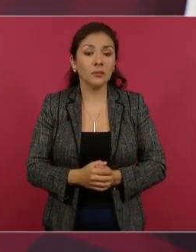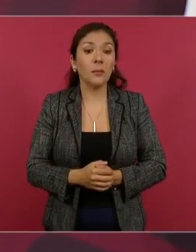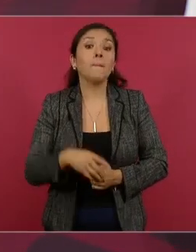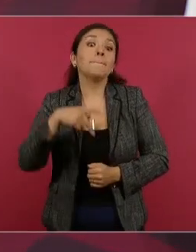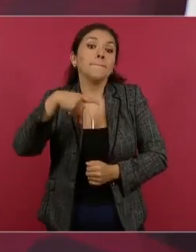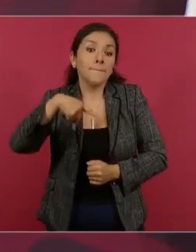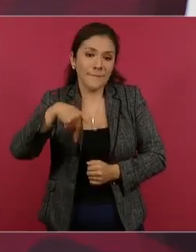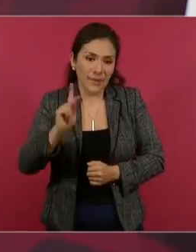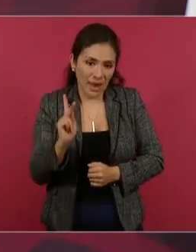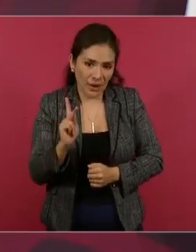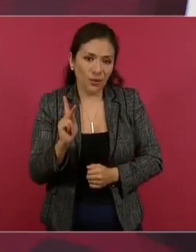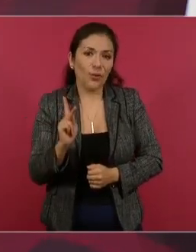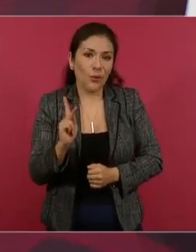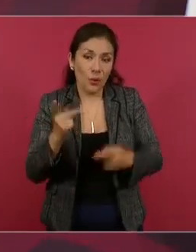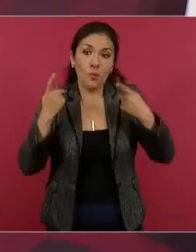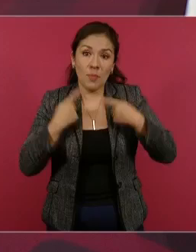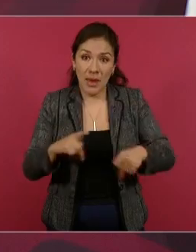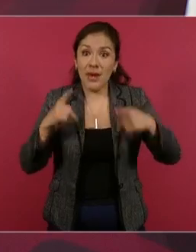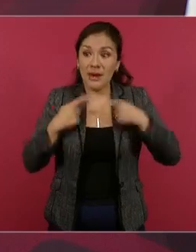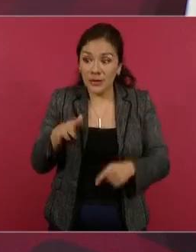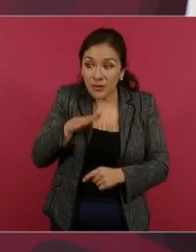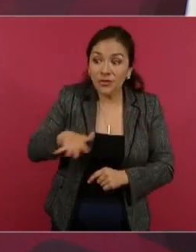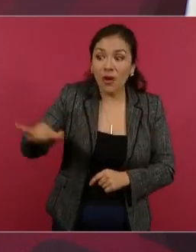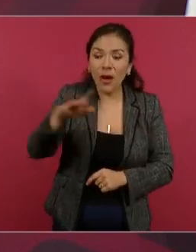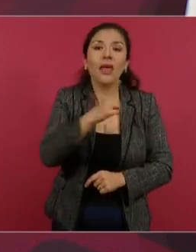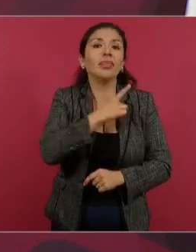pero sí que la gente se entere